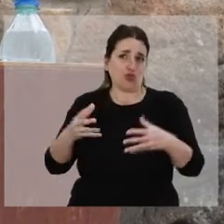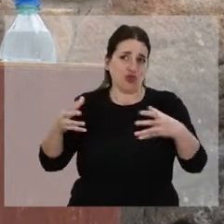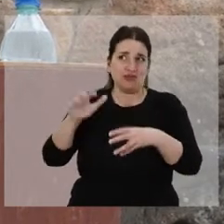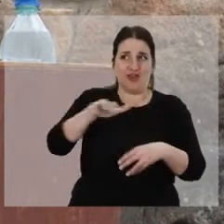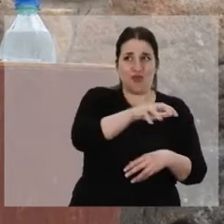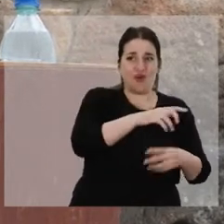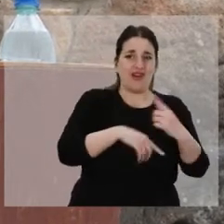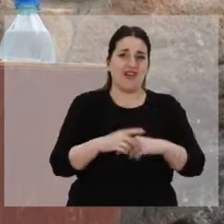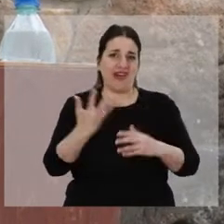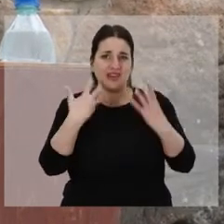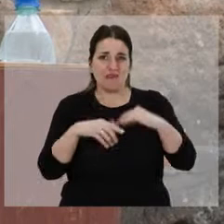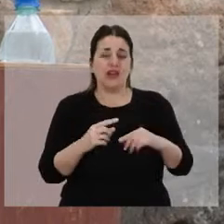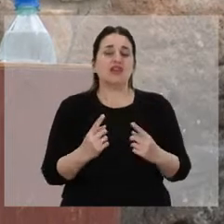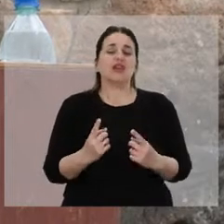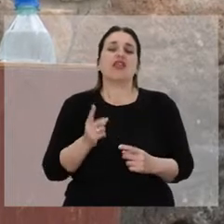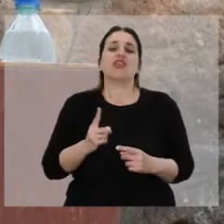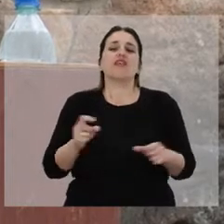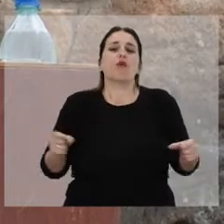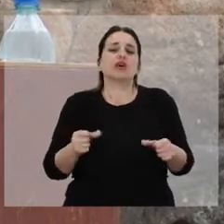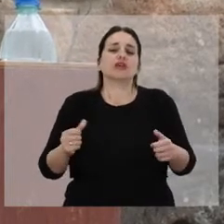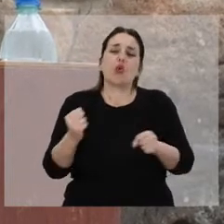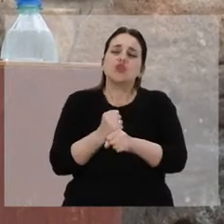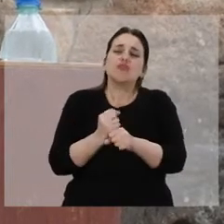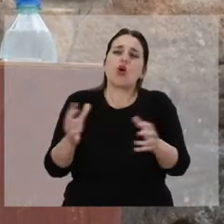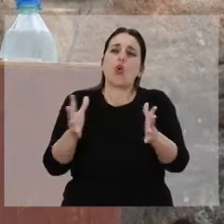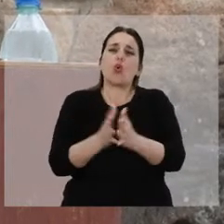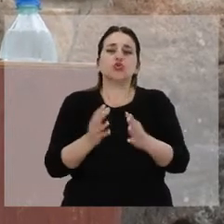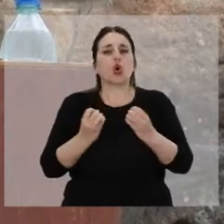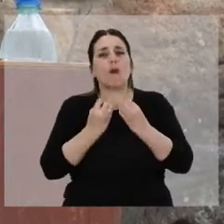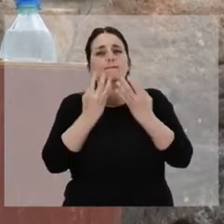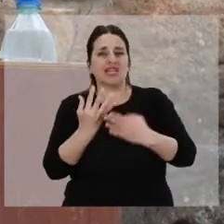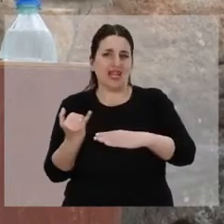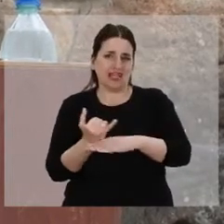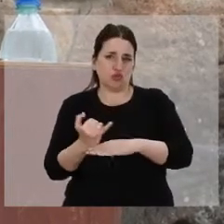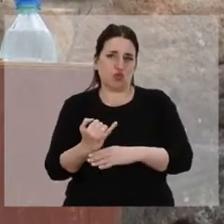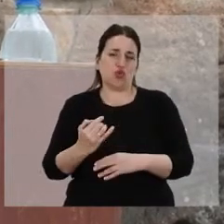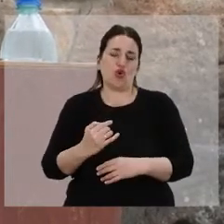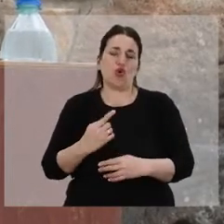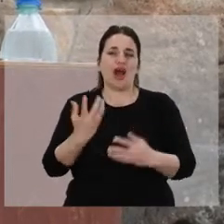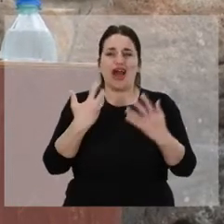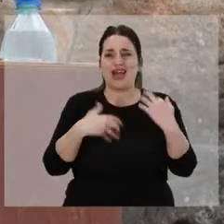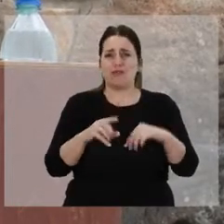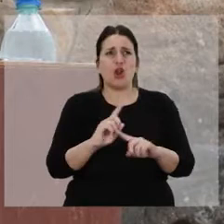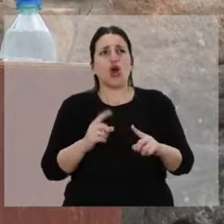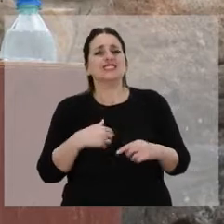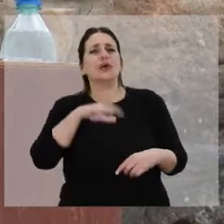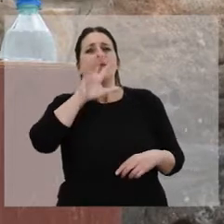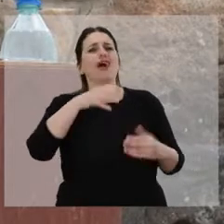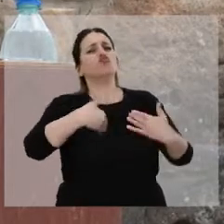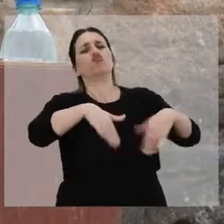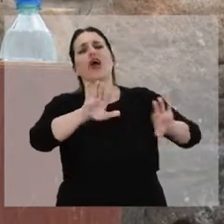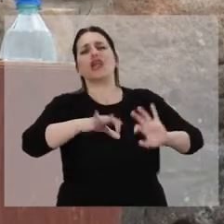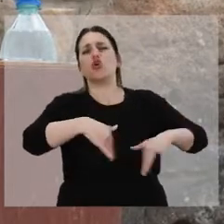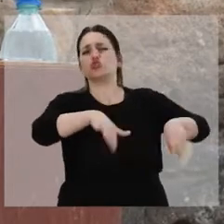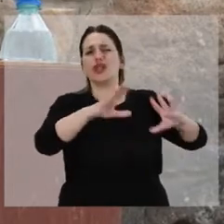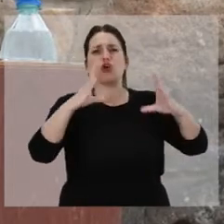Nosotros tenemos que hacer un esfuerzo muy grande con bienestar animal, porque no puede ser que quien tiene perro